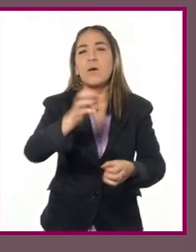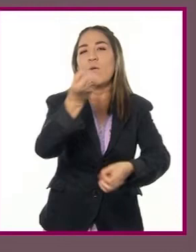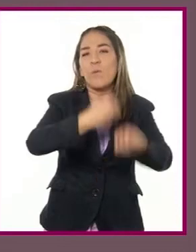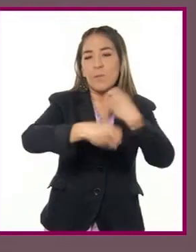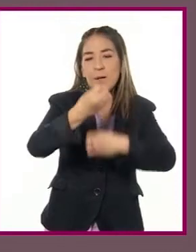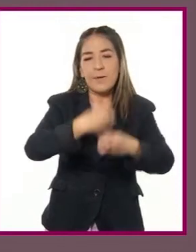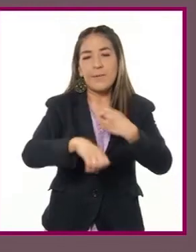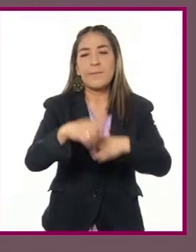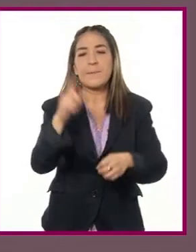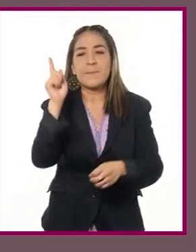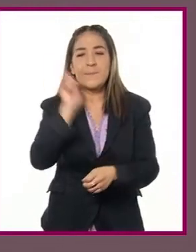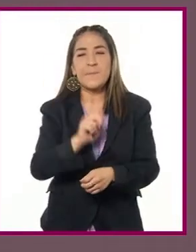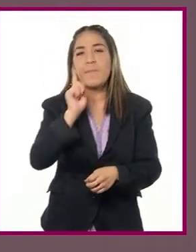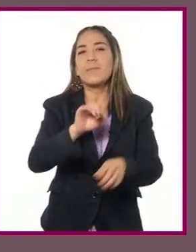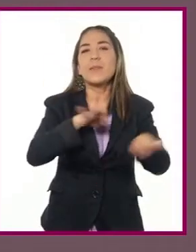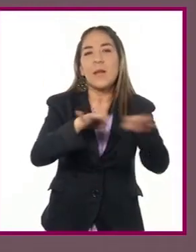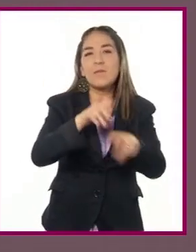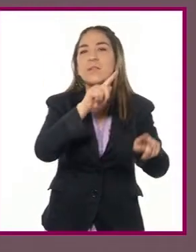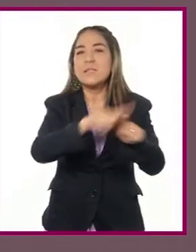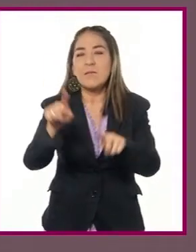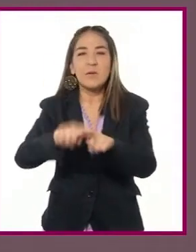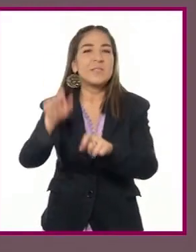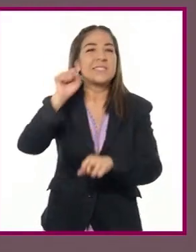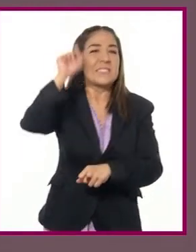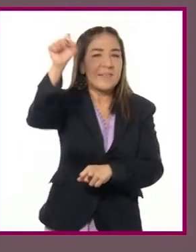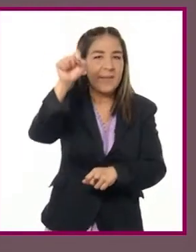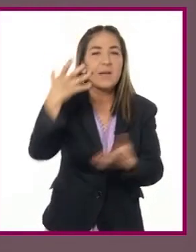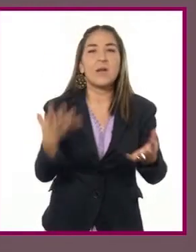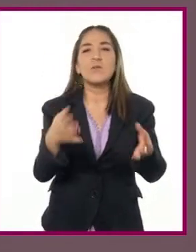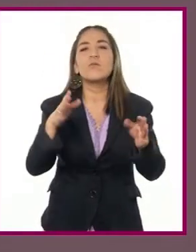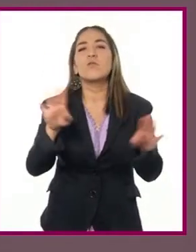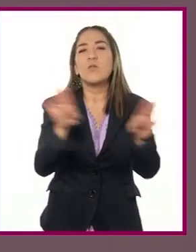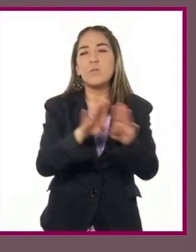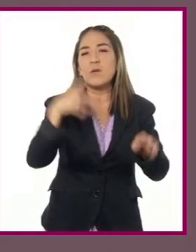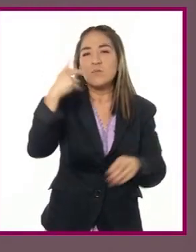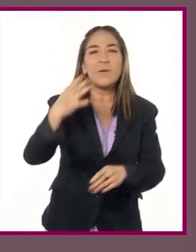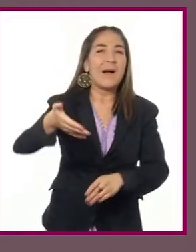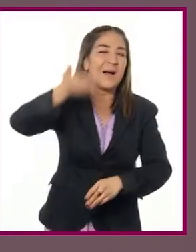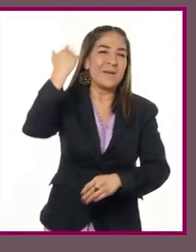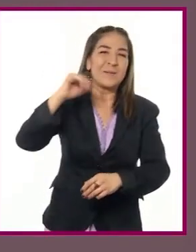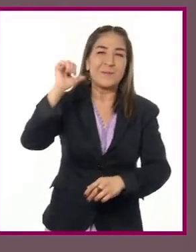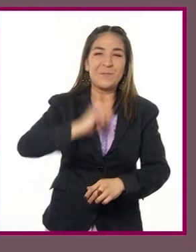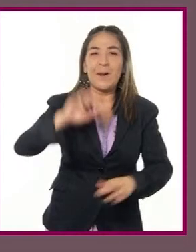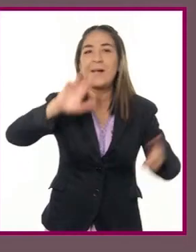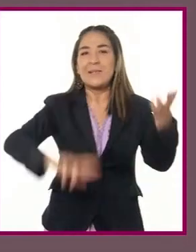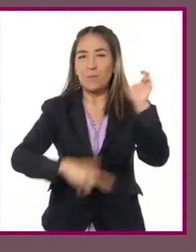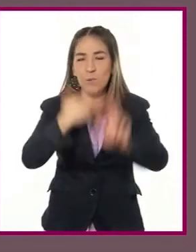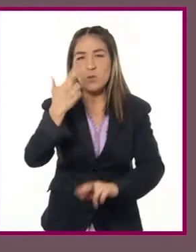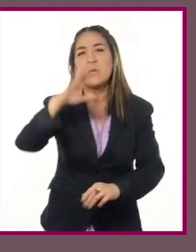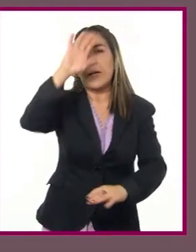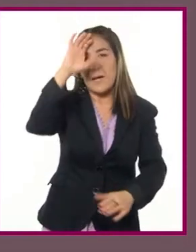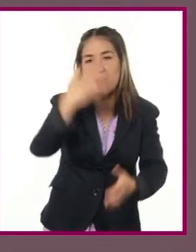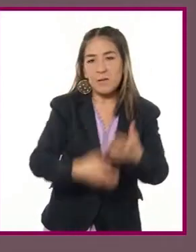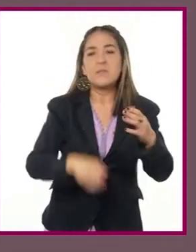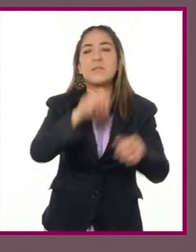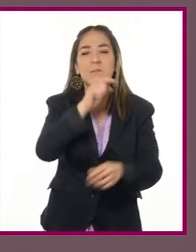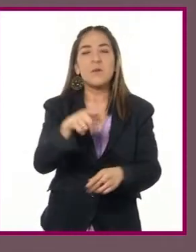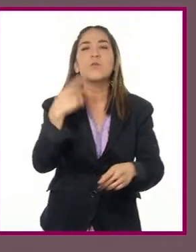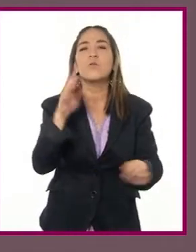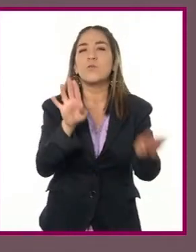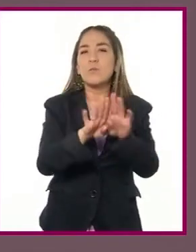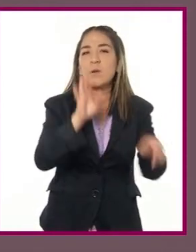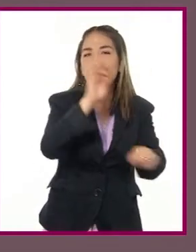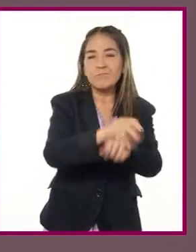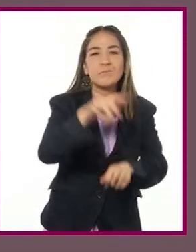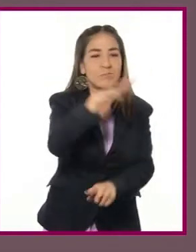obreras, mujeres pertenecientes a diversos sindicatos, veteranas de la Revolución, católicas y del sector femenino del